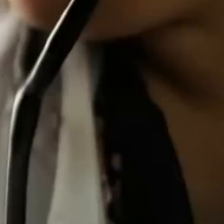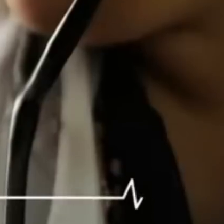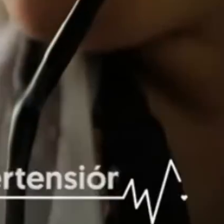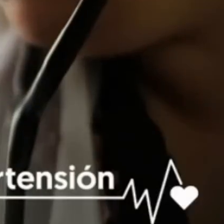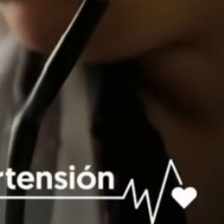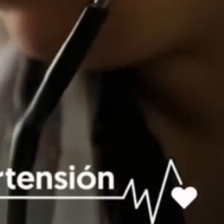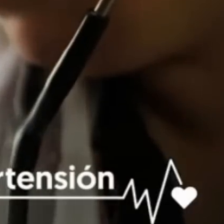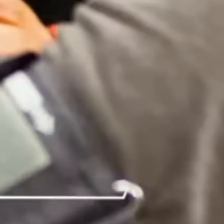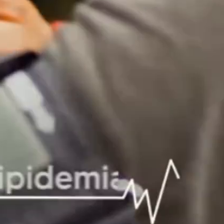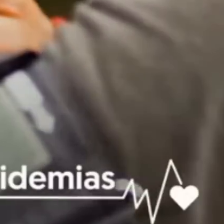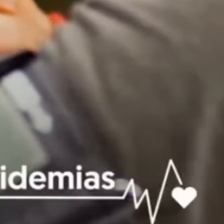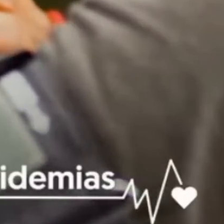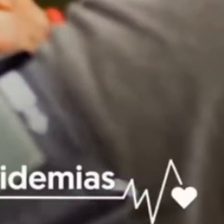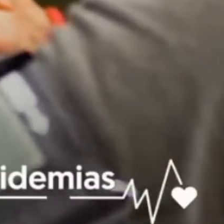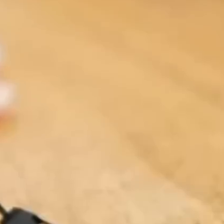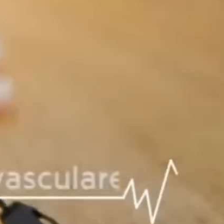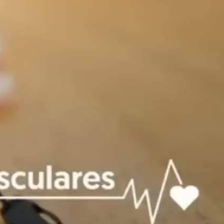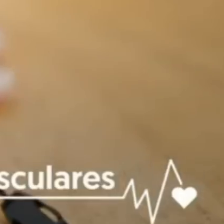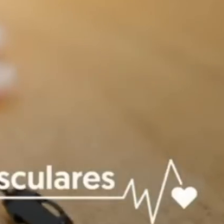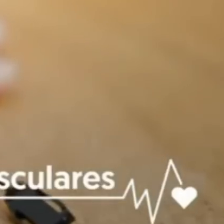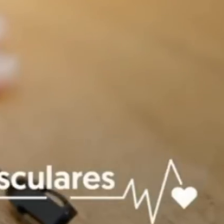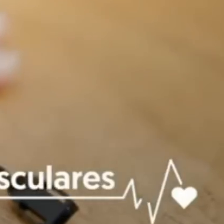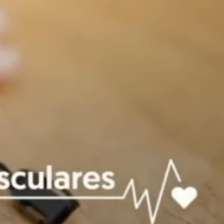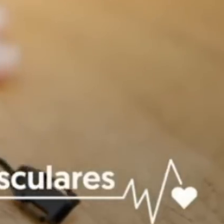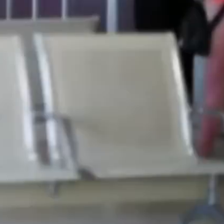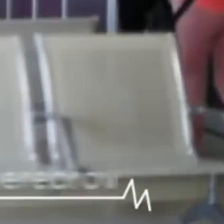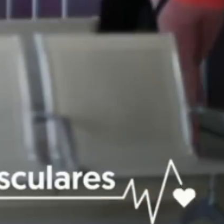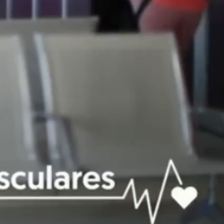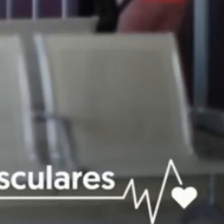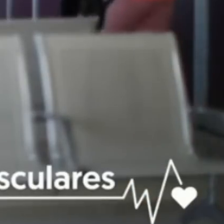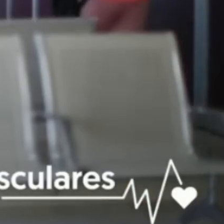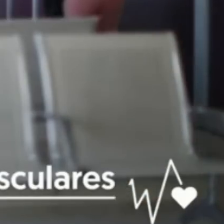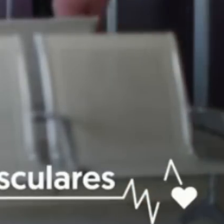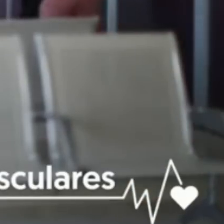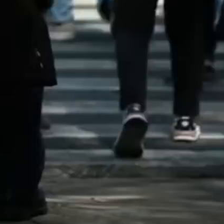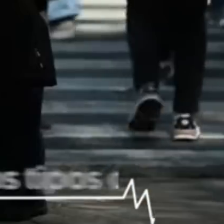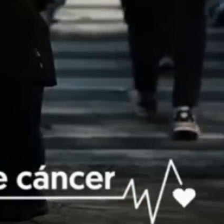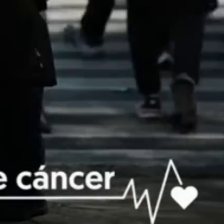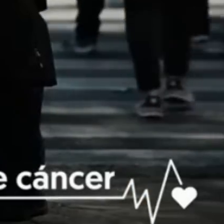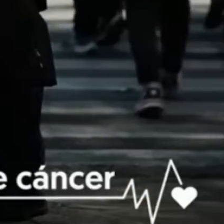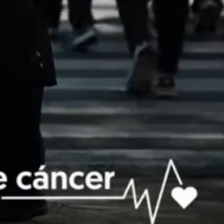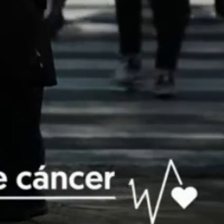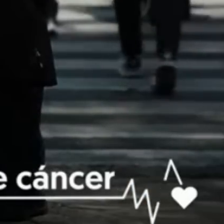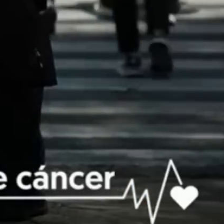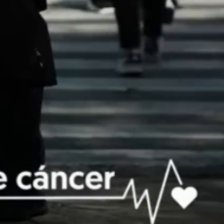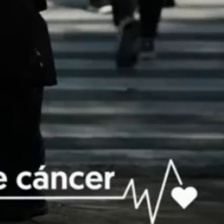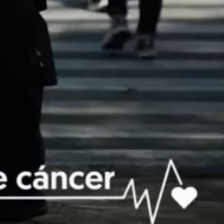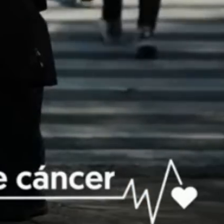diabetes, hipertensión, dislipidemias, enfermedades cardiovasculares, accidentes cerebrovasculares y varios tipos de